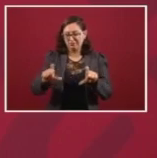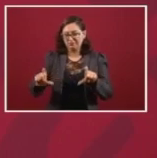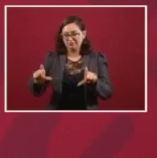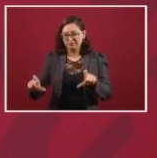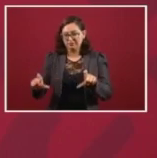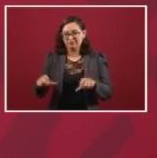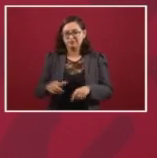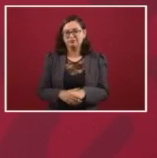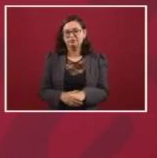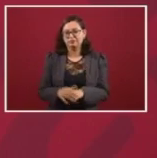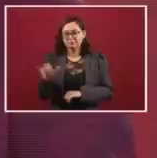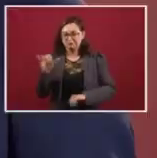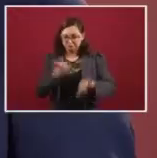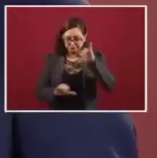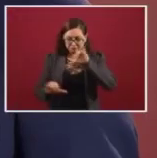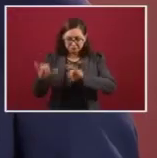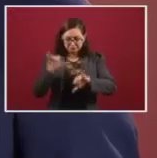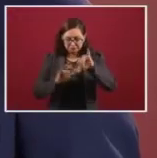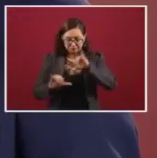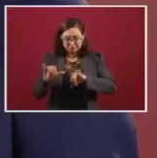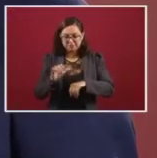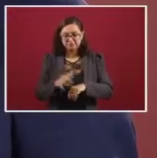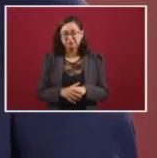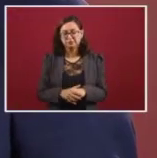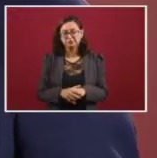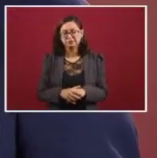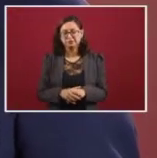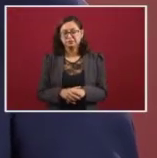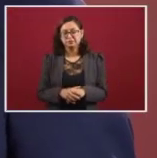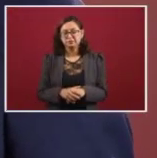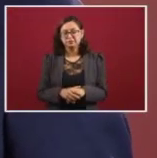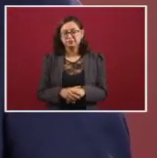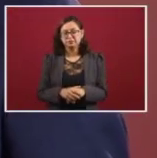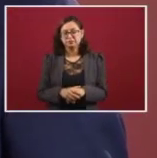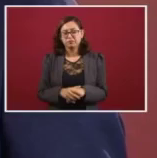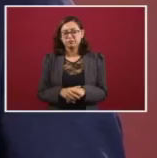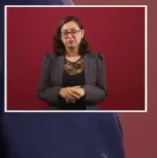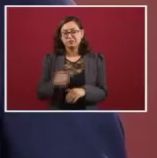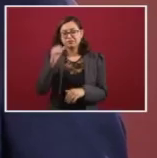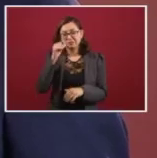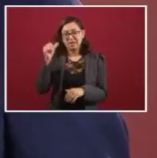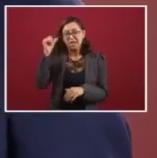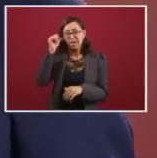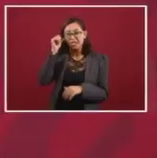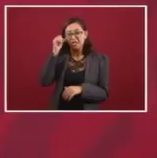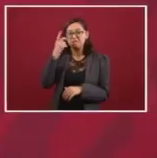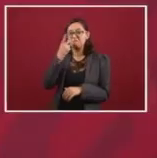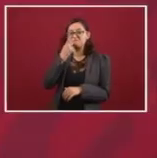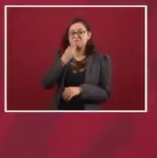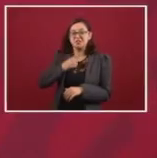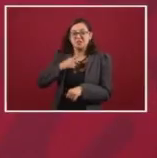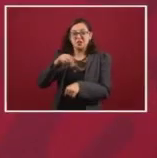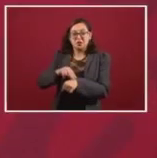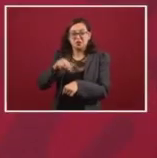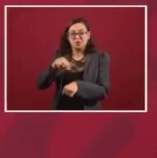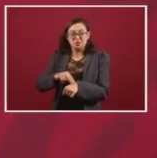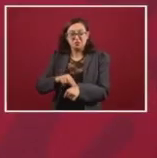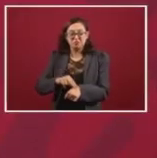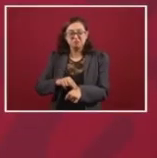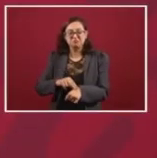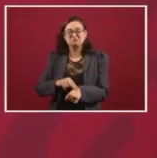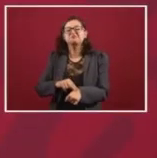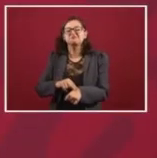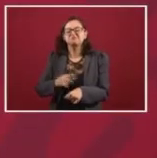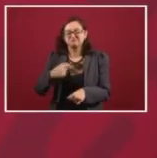para los análisis, y al 100. Todo esto aprovecho para decirlo porque